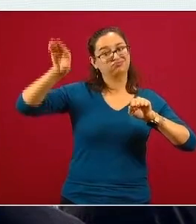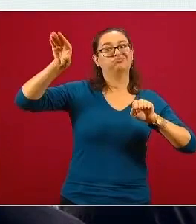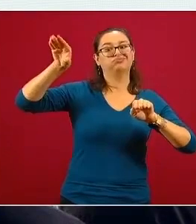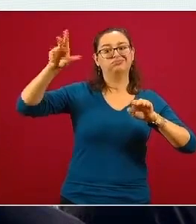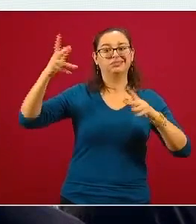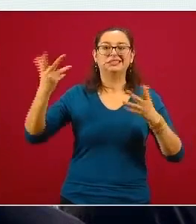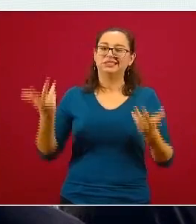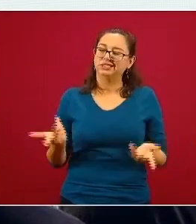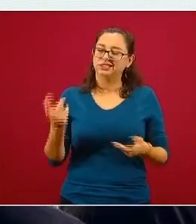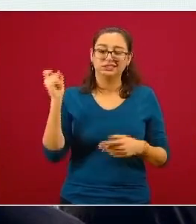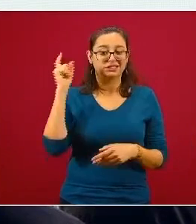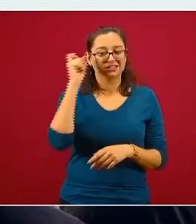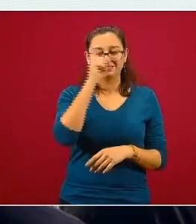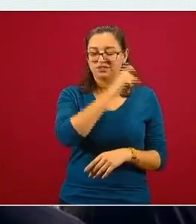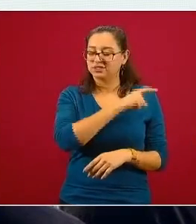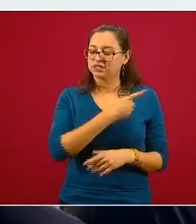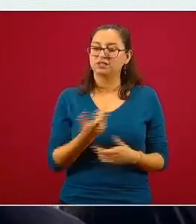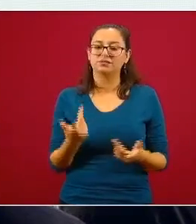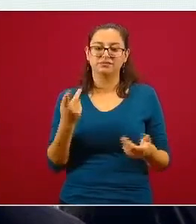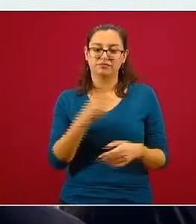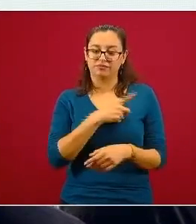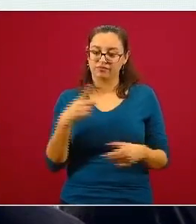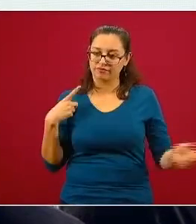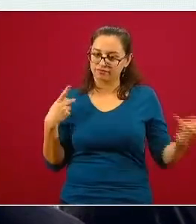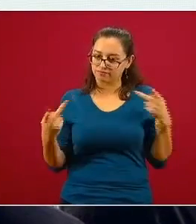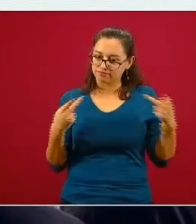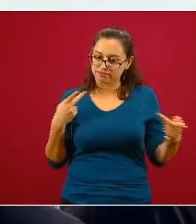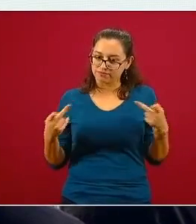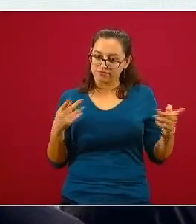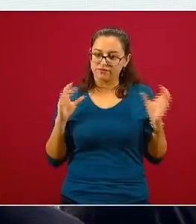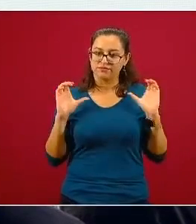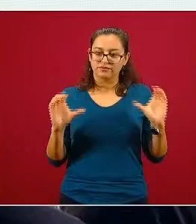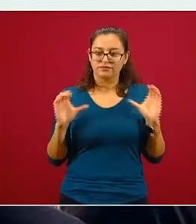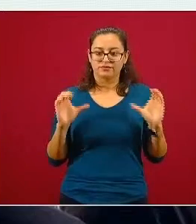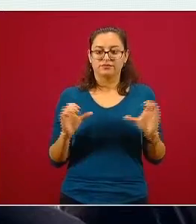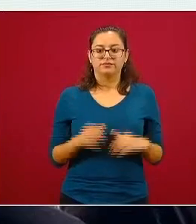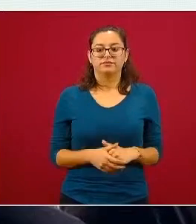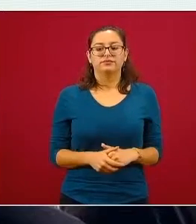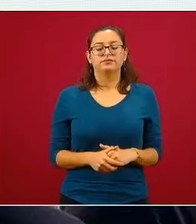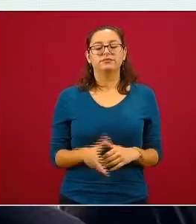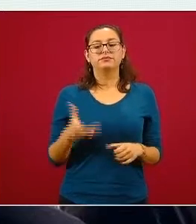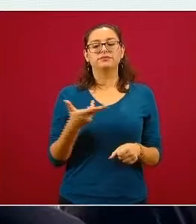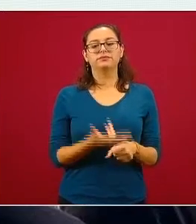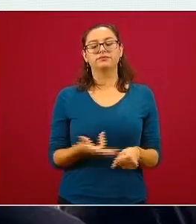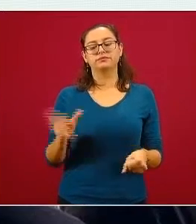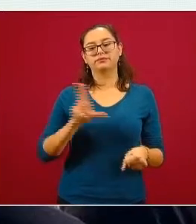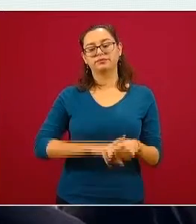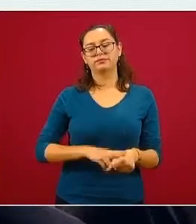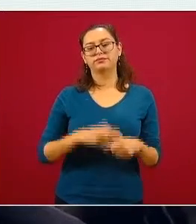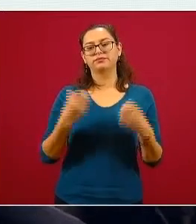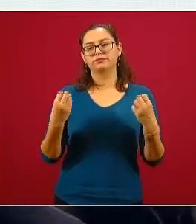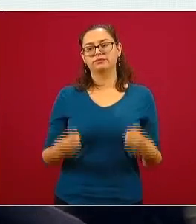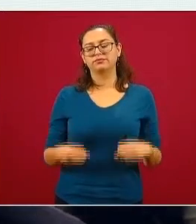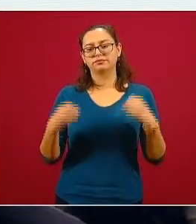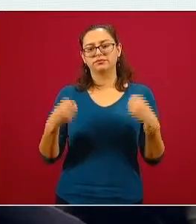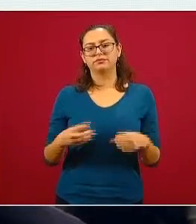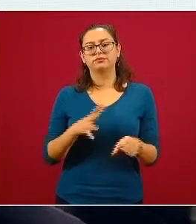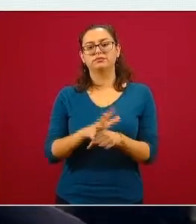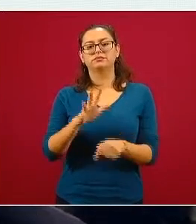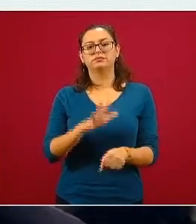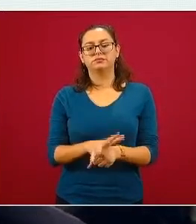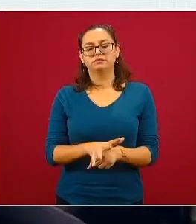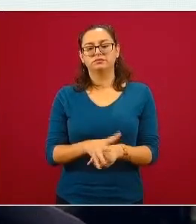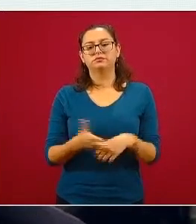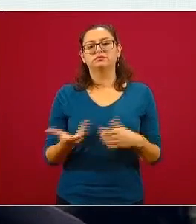ascendente y ahí es donde tenemos que estar preparados. La ocupación hospitalaria, alrededor solo de una